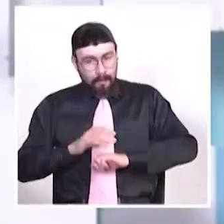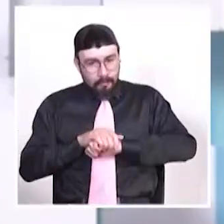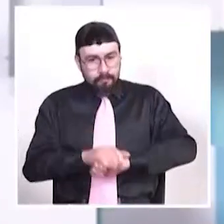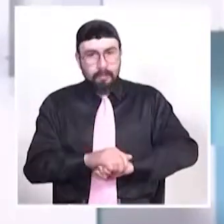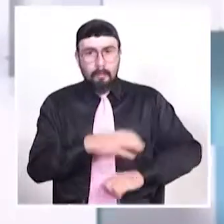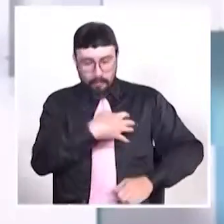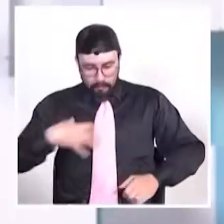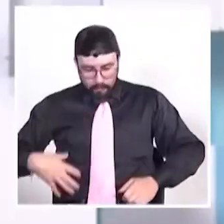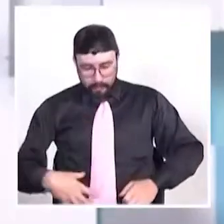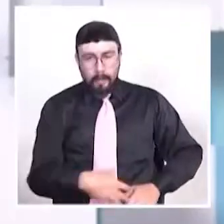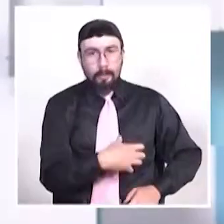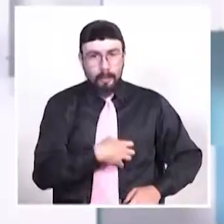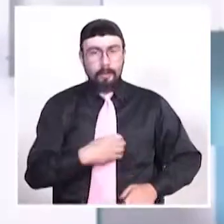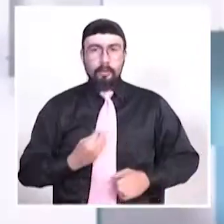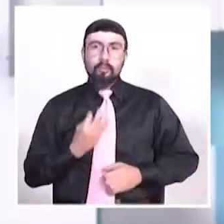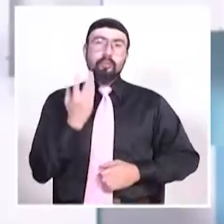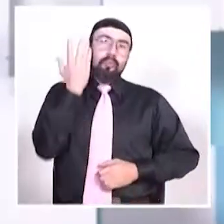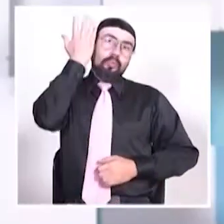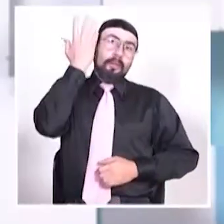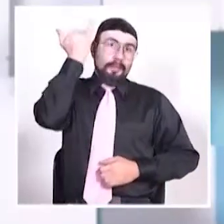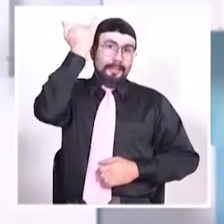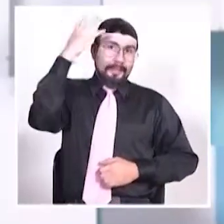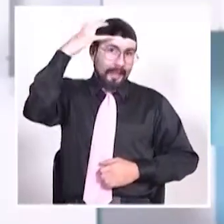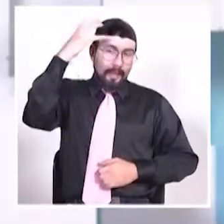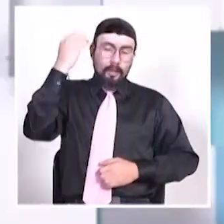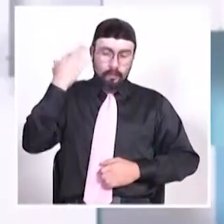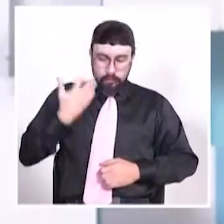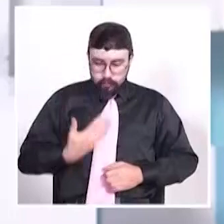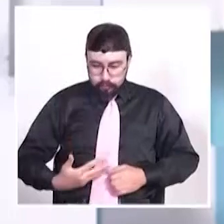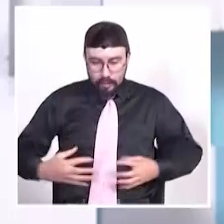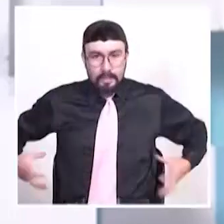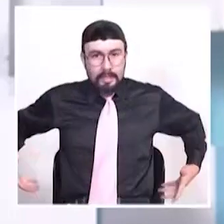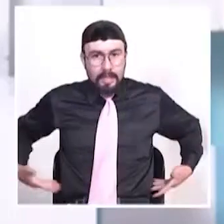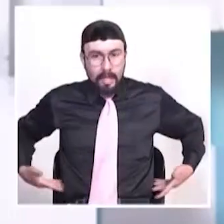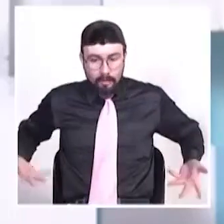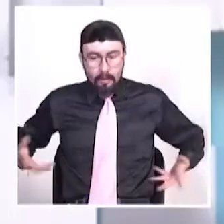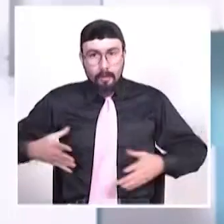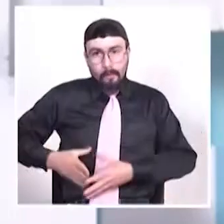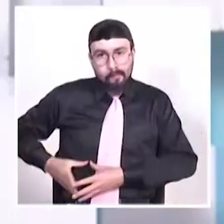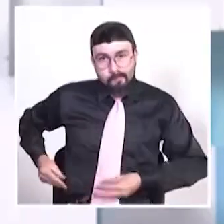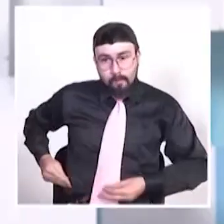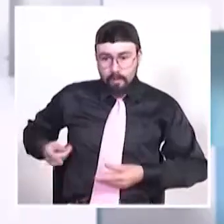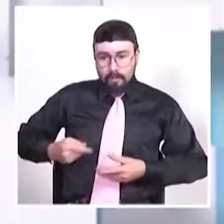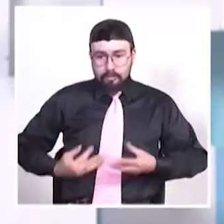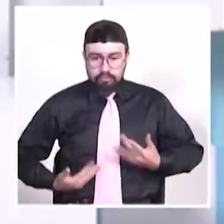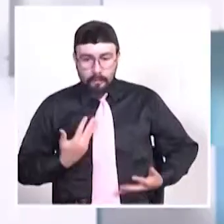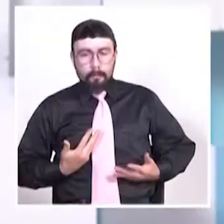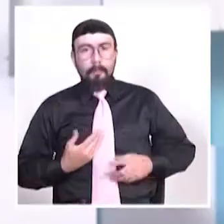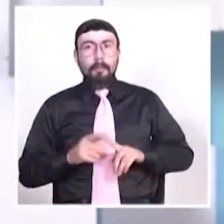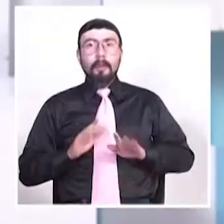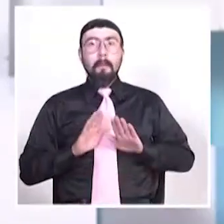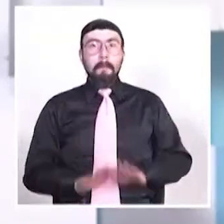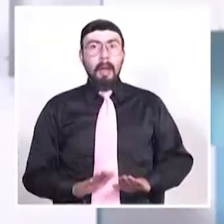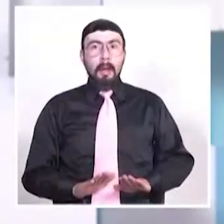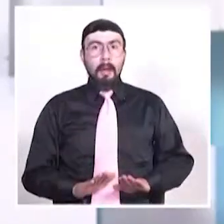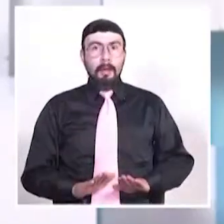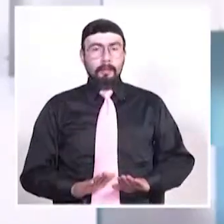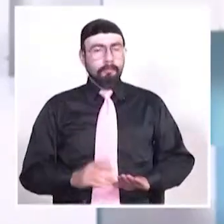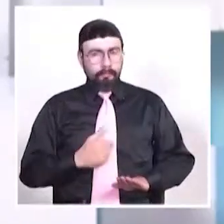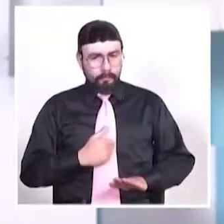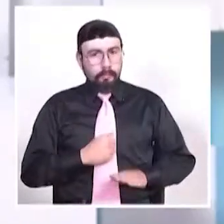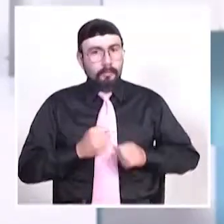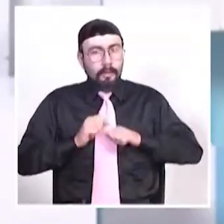pues entonces, por mencionar algunos, el cerebro, los riñones, el hígado. Cuando cesa la compresión, le damos